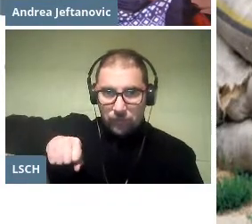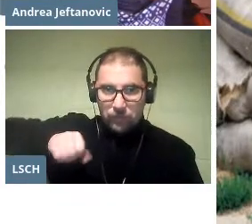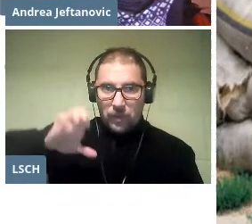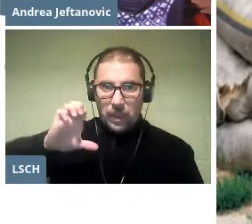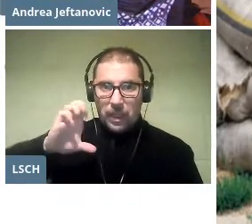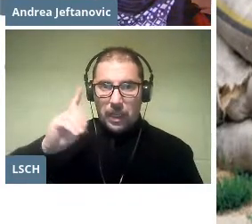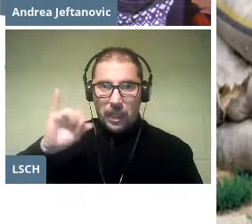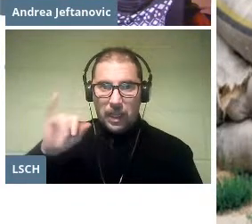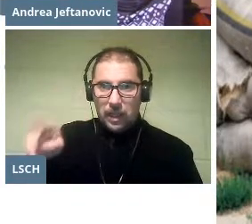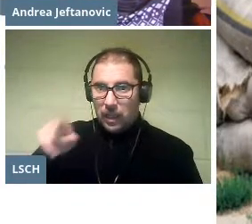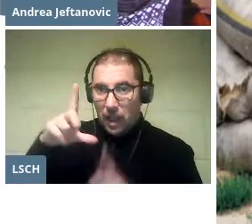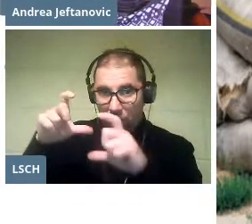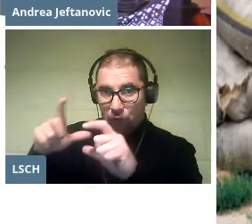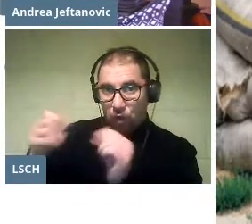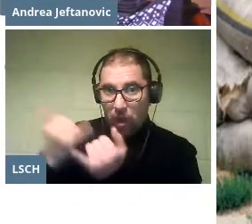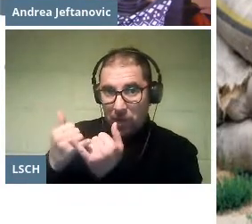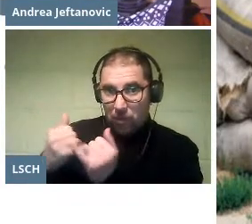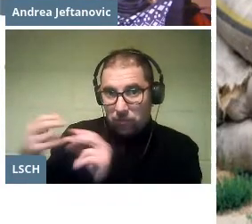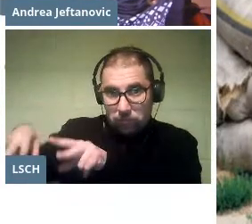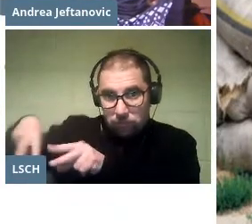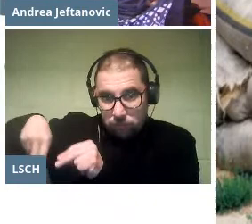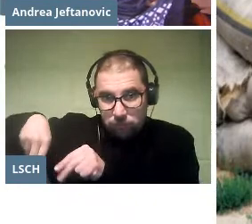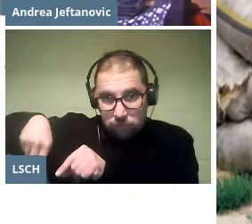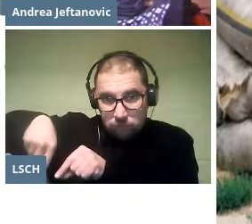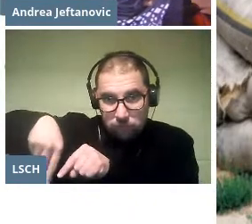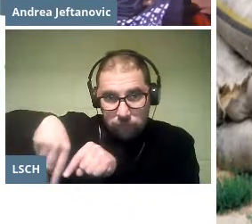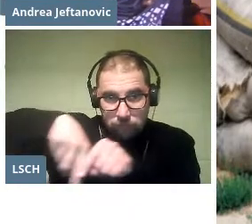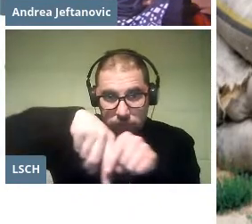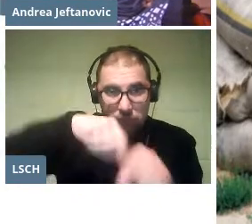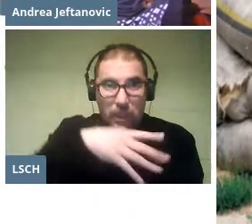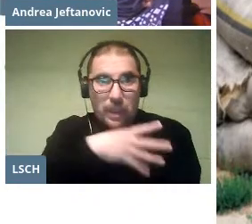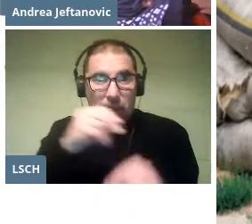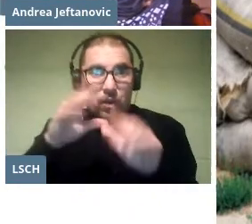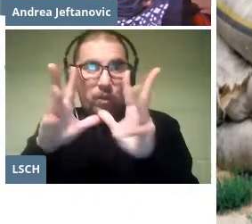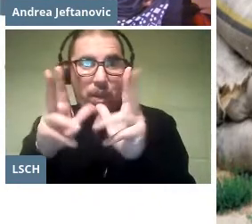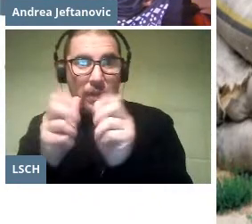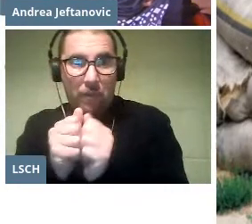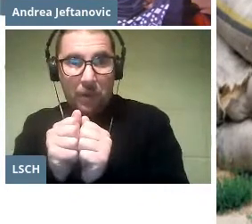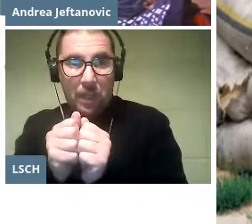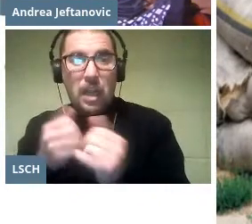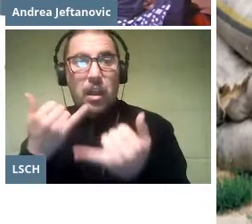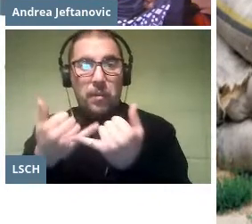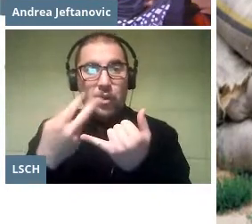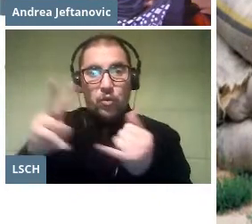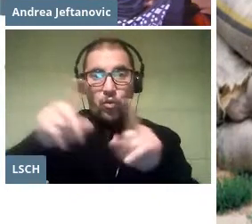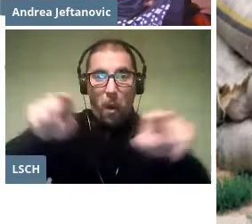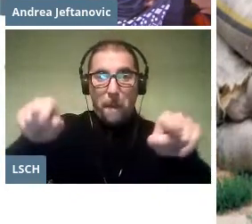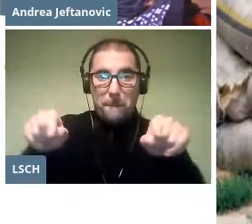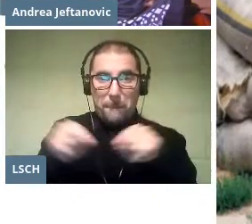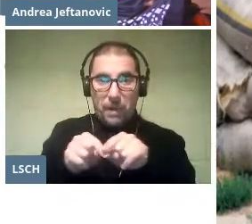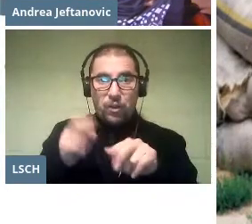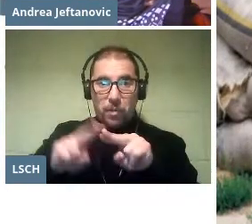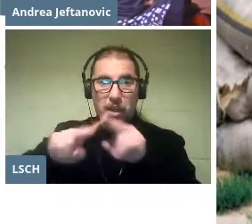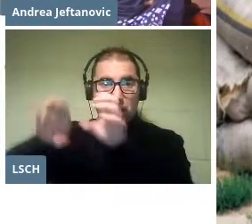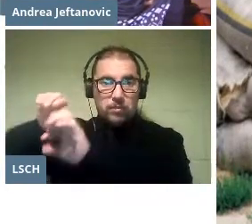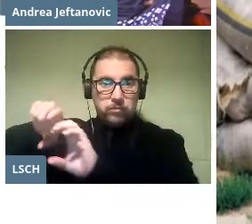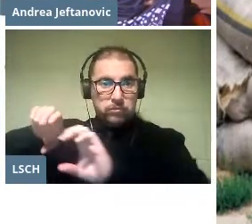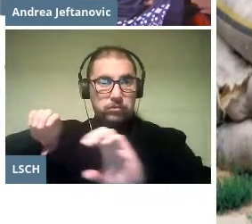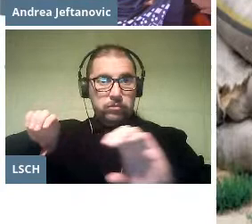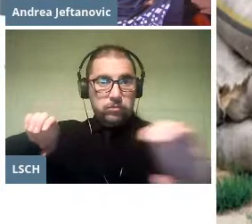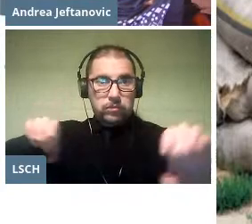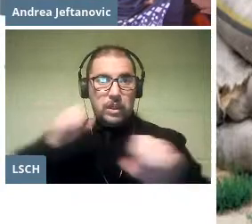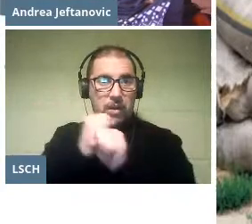Scholar, aquí en la foto, el hijo de la familia que cedió el patio de su casa para esta obra de